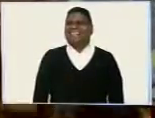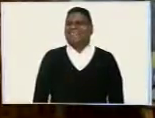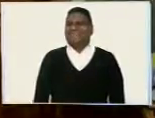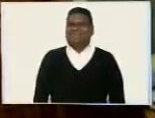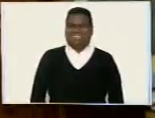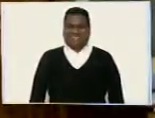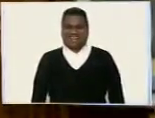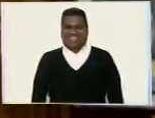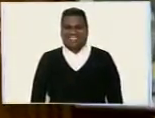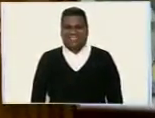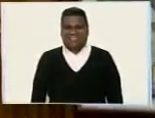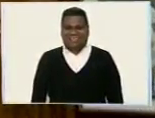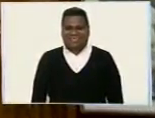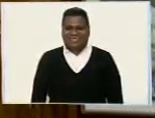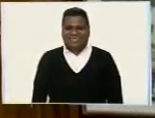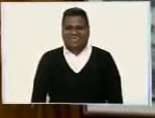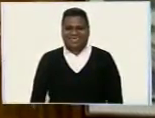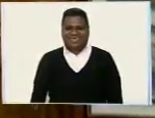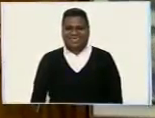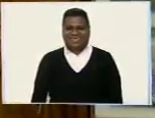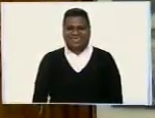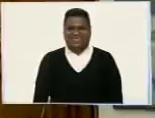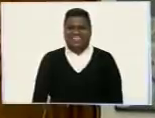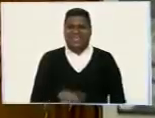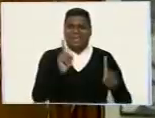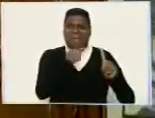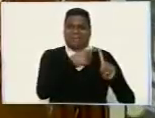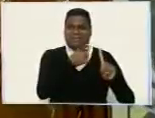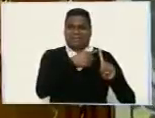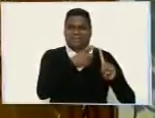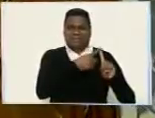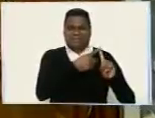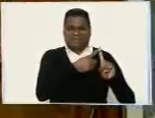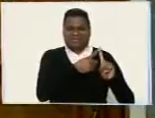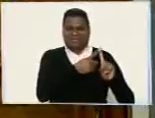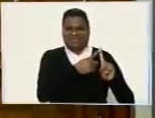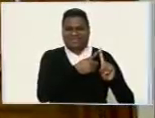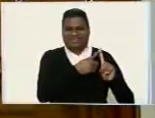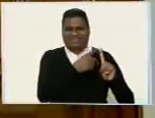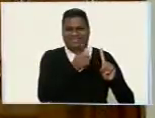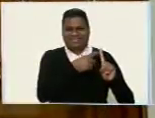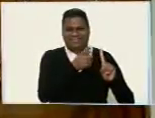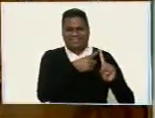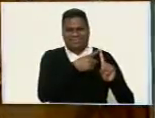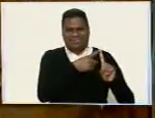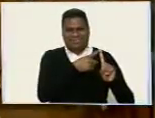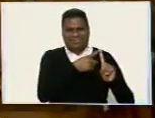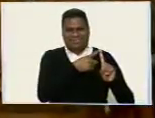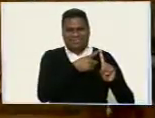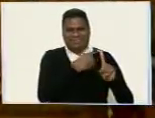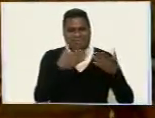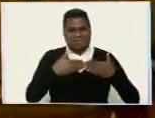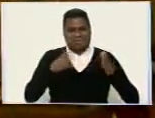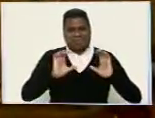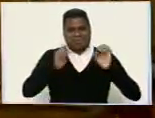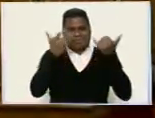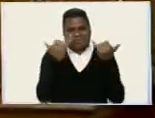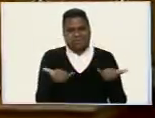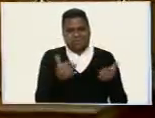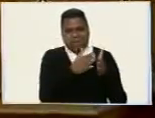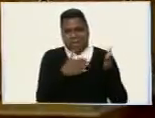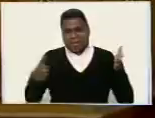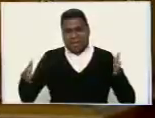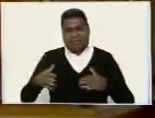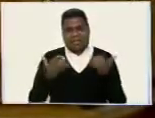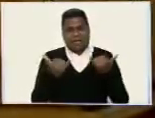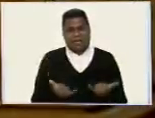nos llena de mucha alegría. En primer lugar, porque estamos abriendo una etapa que nos va a